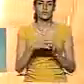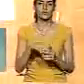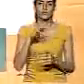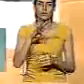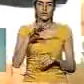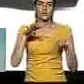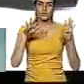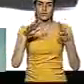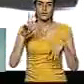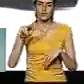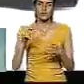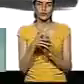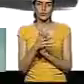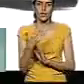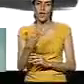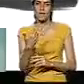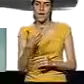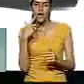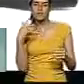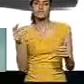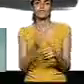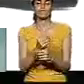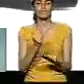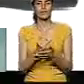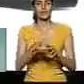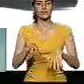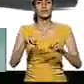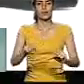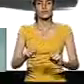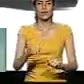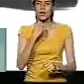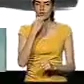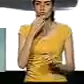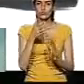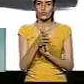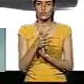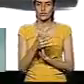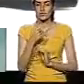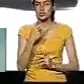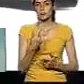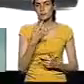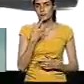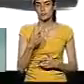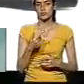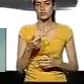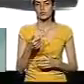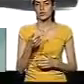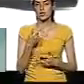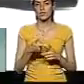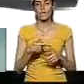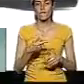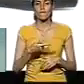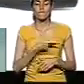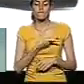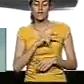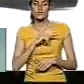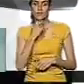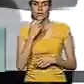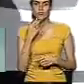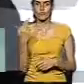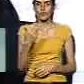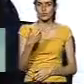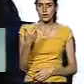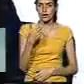25.943 portes de armas hasta ese momento, registrado, ahorita registrados como tal, que cumplen con su procedimiento, y que se le está facilitando a quien posee un arma para